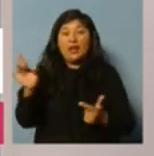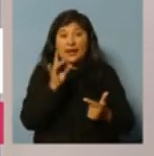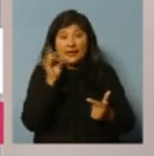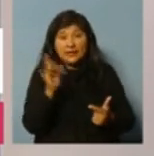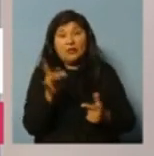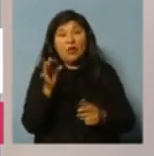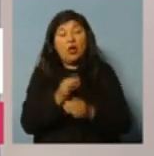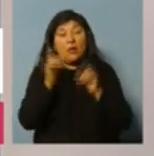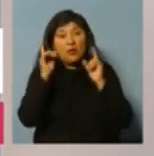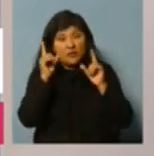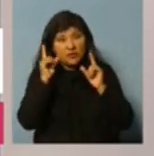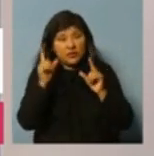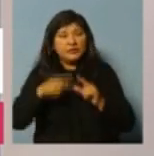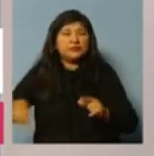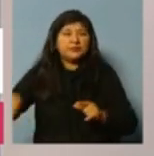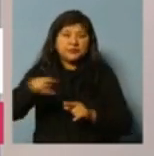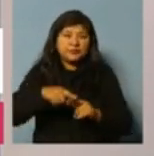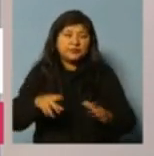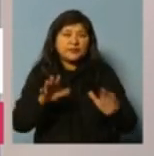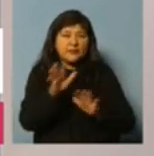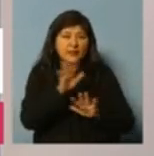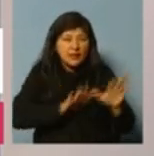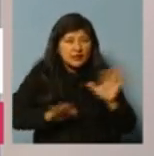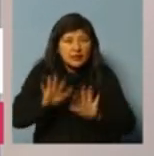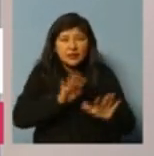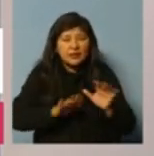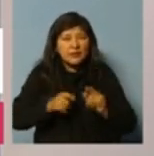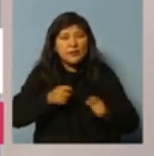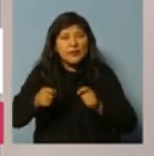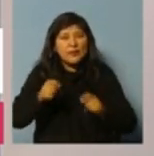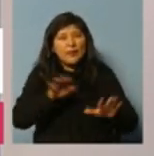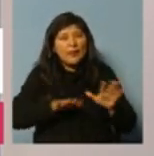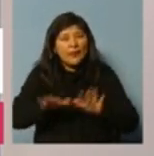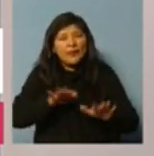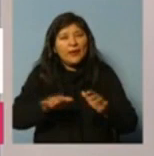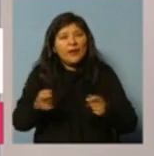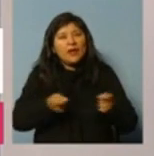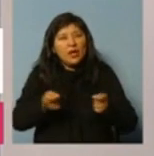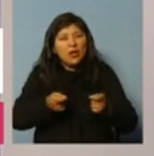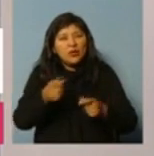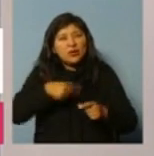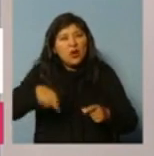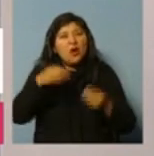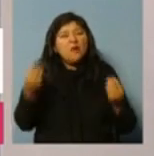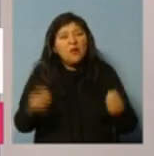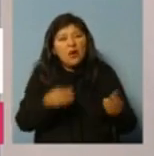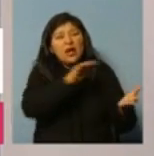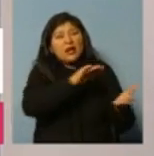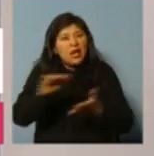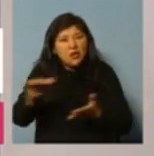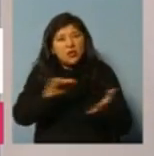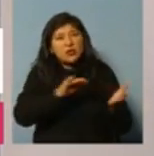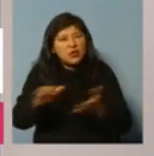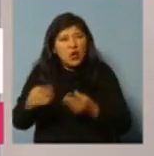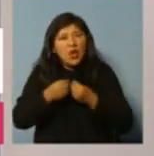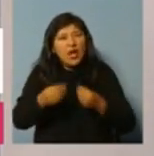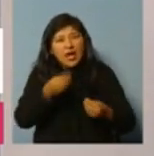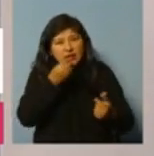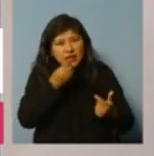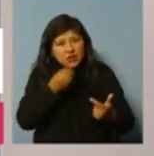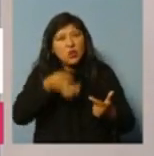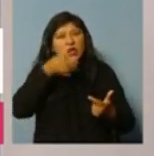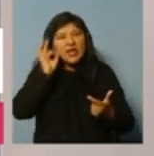tienen que hacer malabares con los recursos que reciben para alimentación es lo que es desayuno o